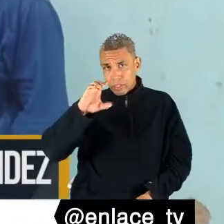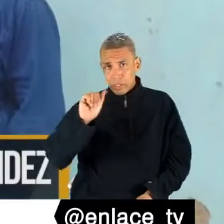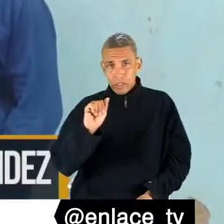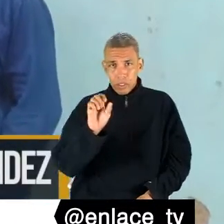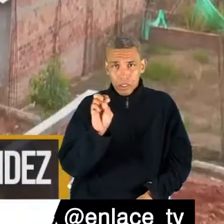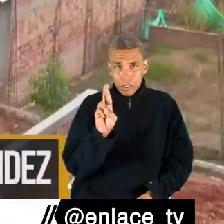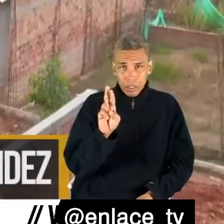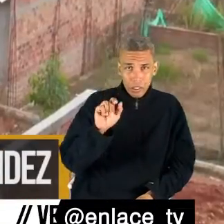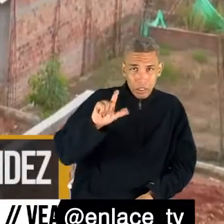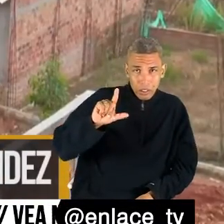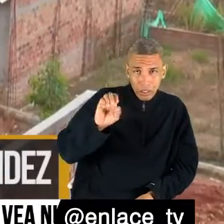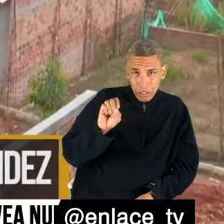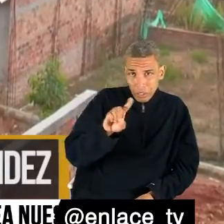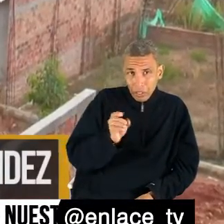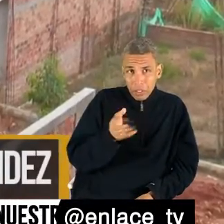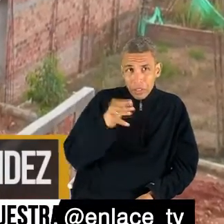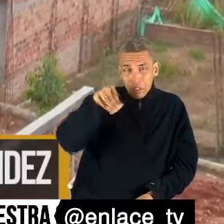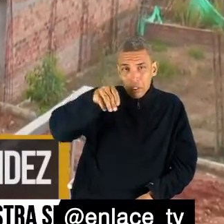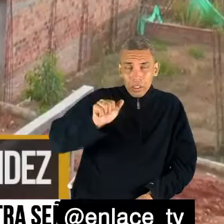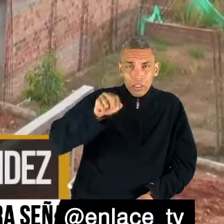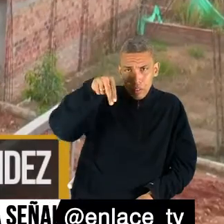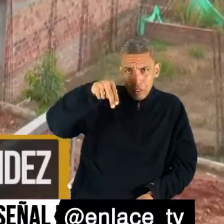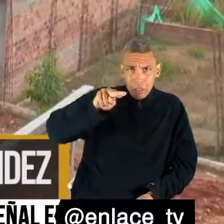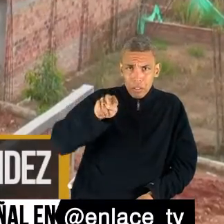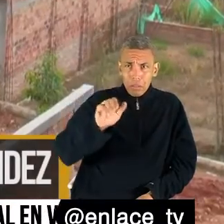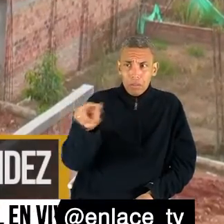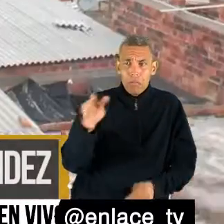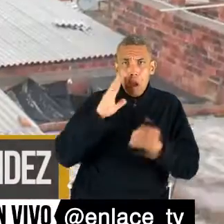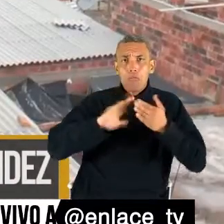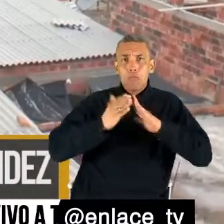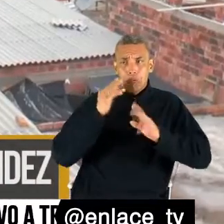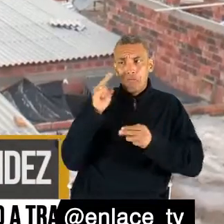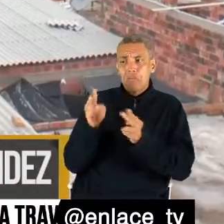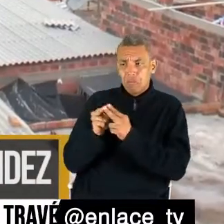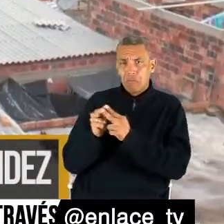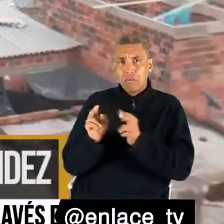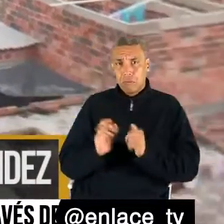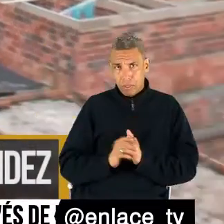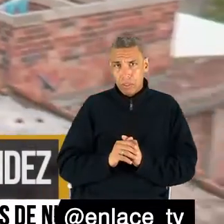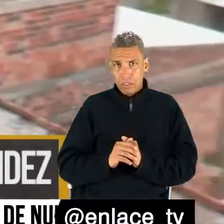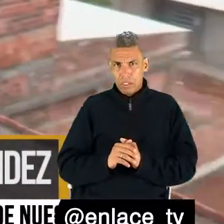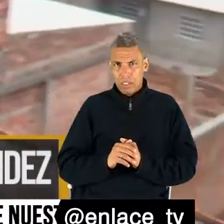aprecio de los vecinos del barrio Manzanares al nororiente de la ciudad y que su captura no se dio cuando rondaba